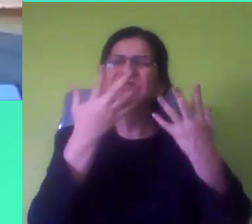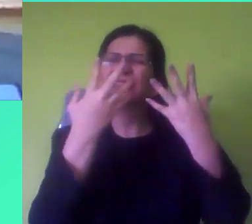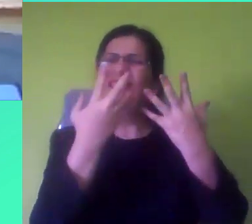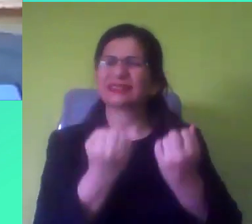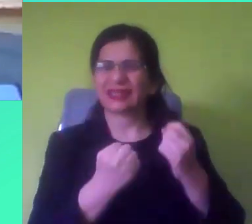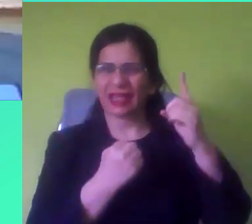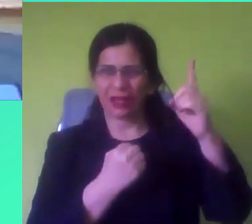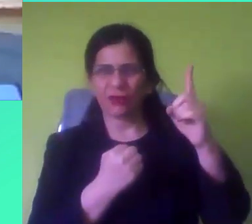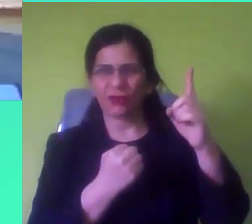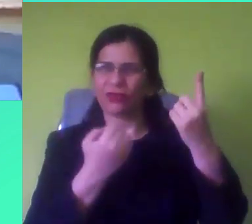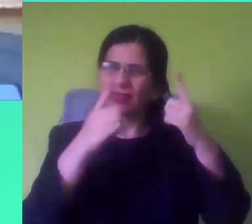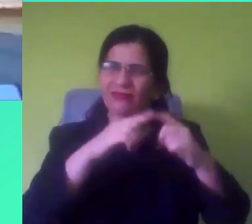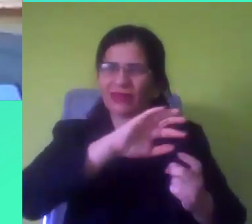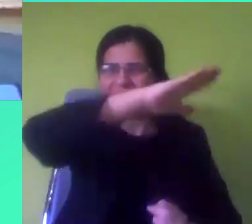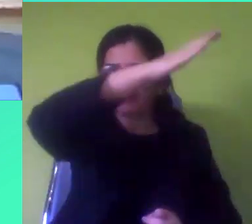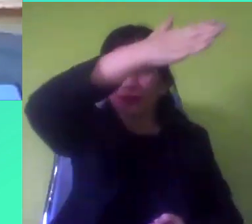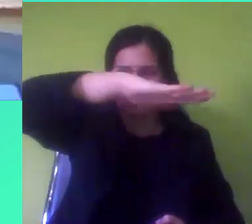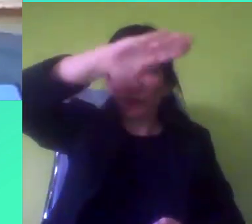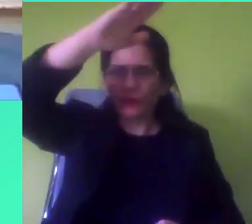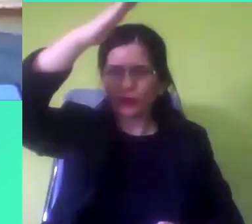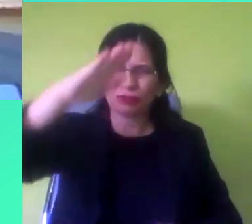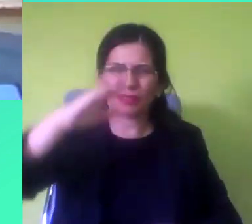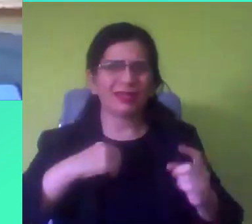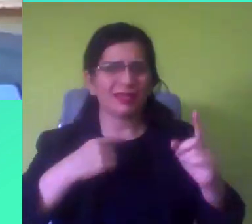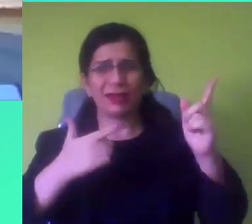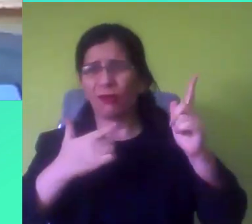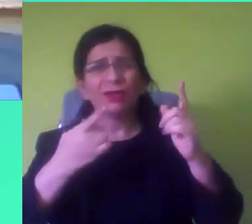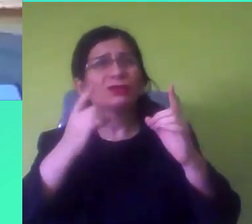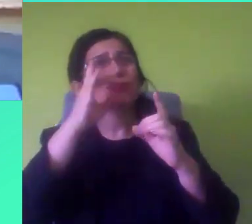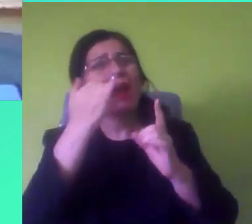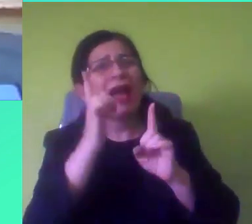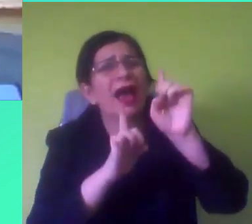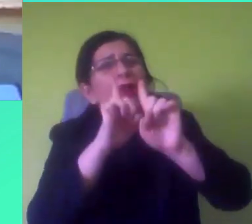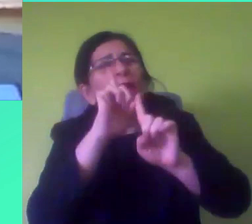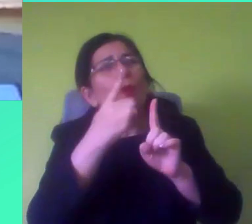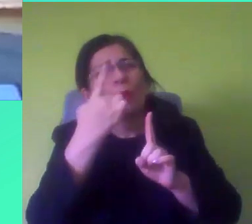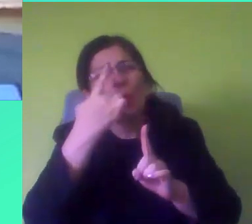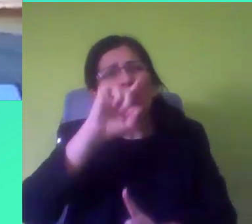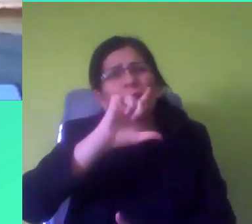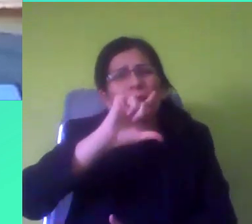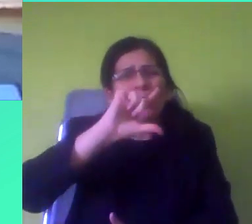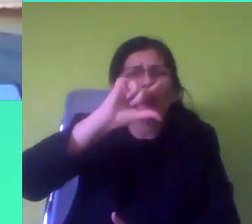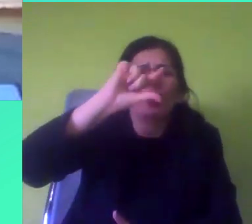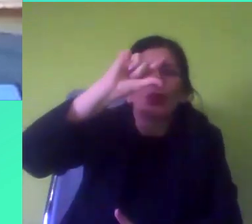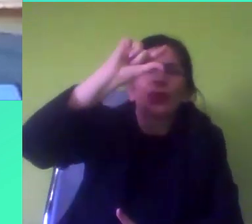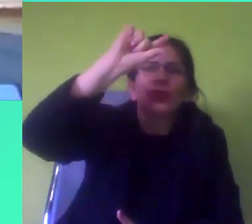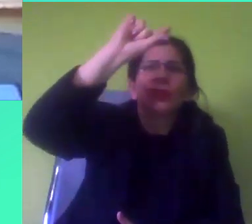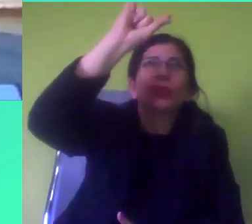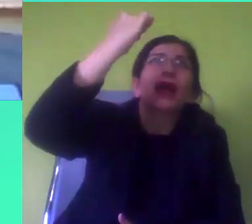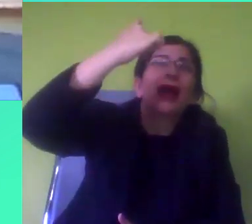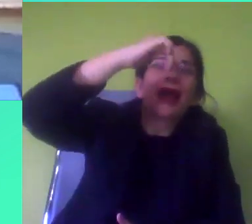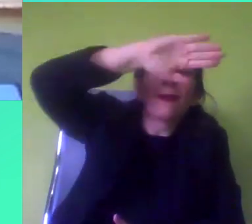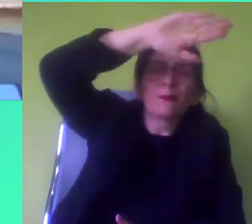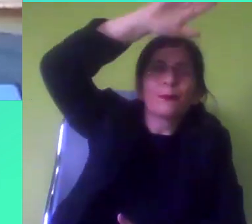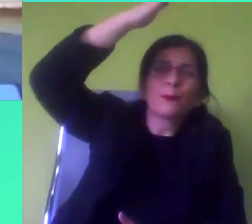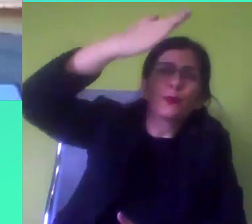subsisten en los grandes o en los volcanes más altos de la Puna y del altiplano. Y tenemos los